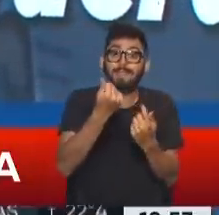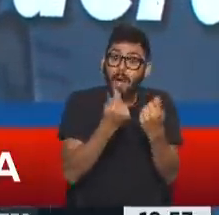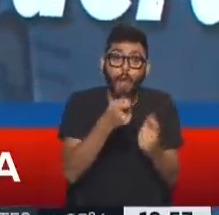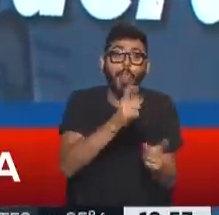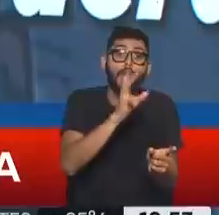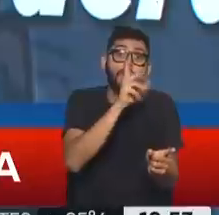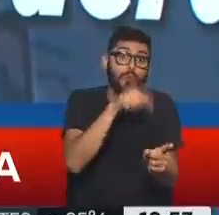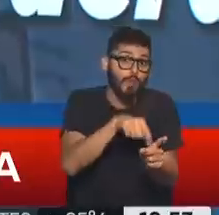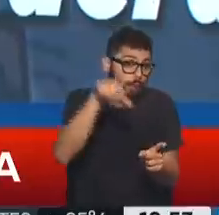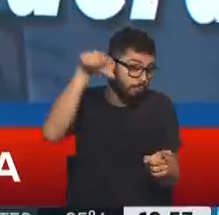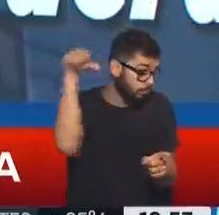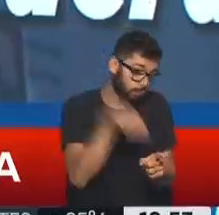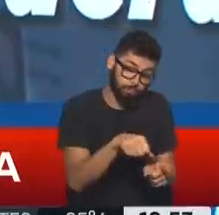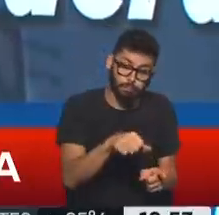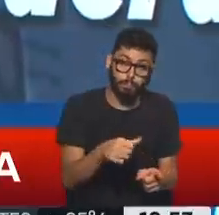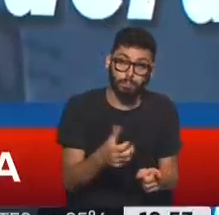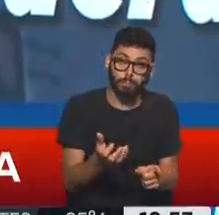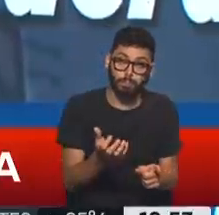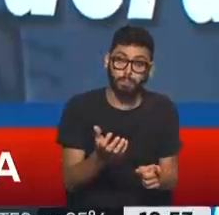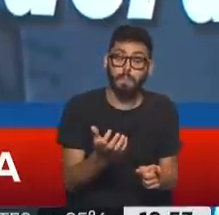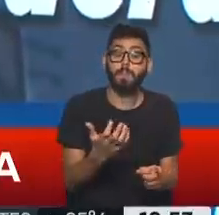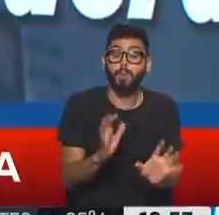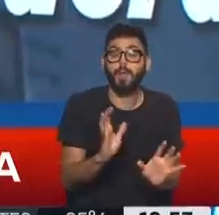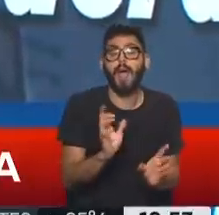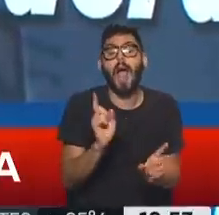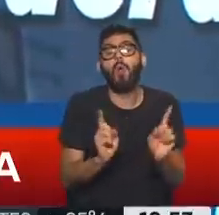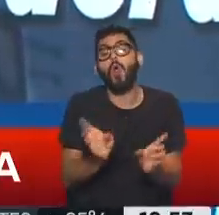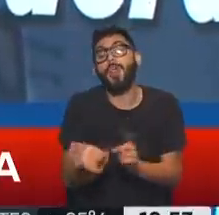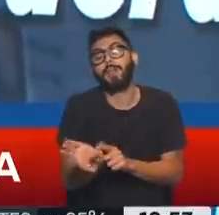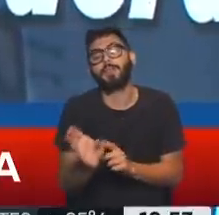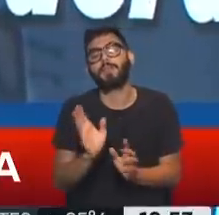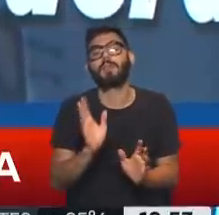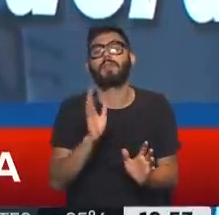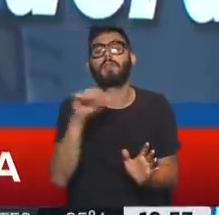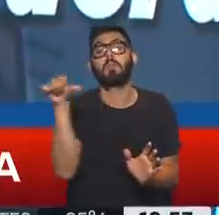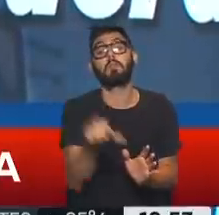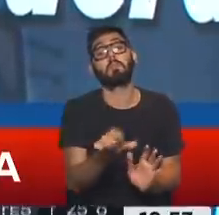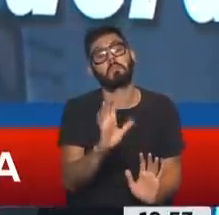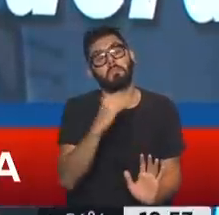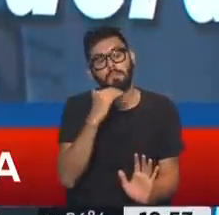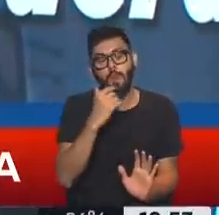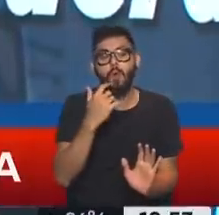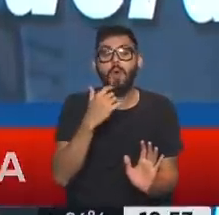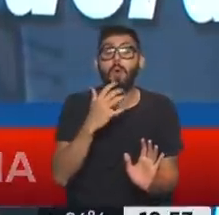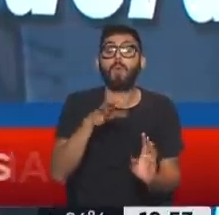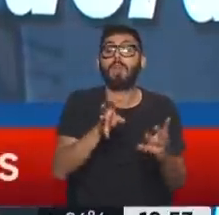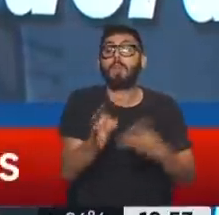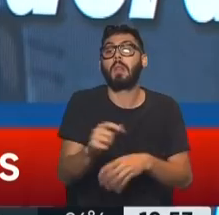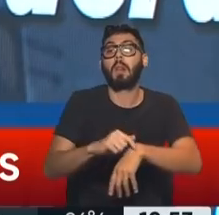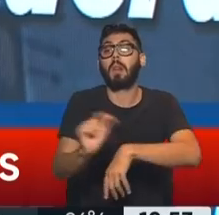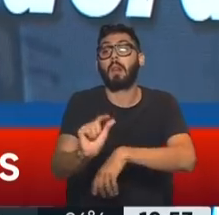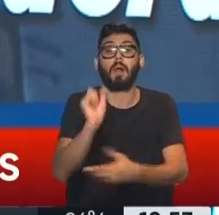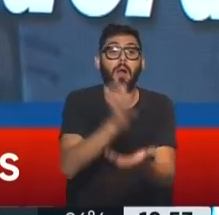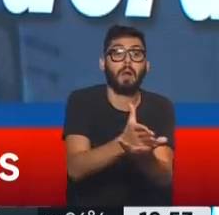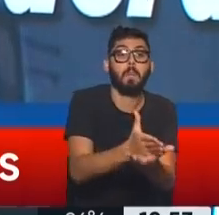y otros te dicen bueno hay que esperar porque estas medidas recién fueron anunciadas puede que esta invasión no dure demasiado y las